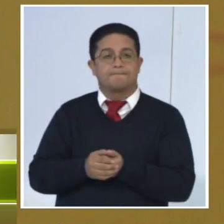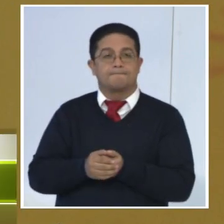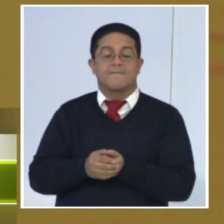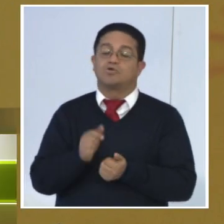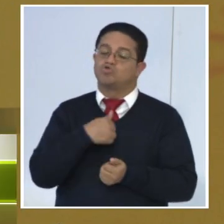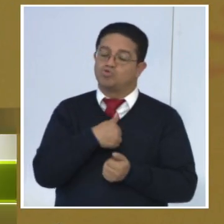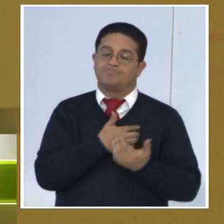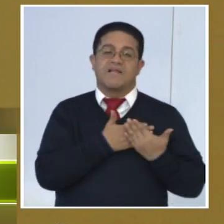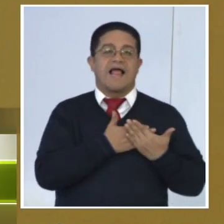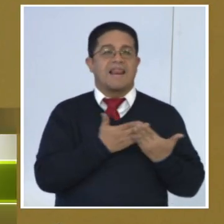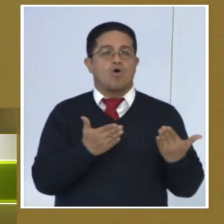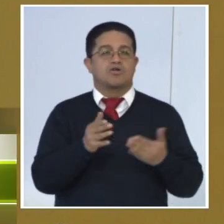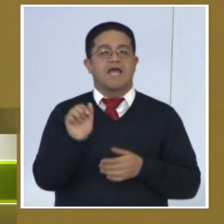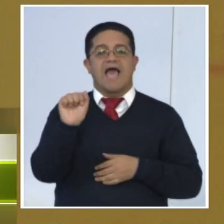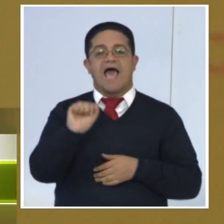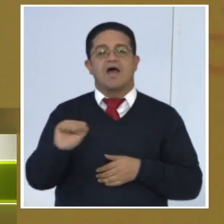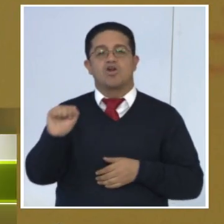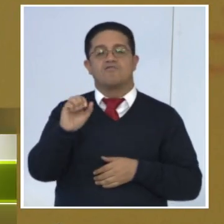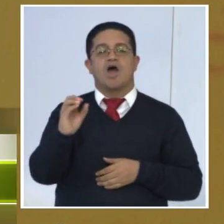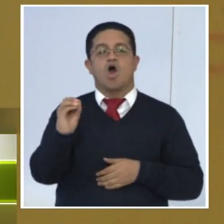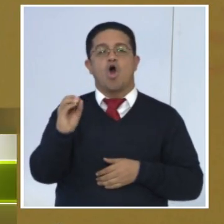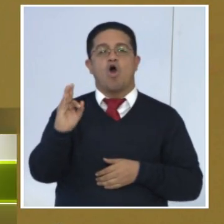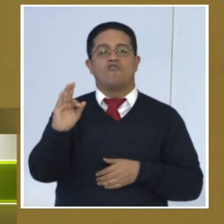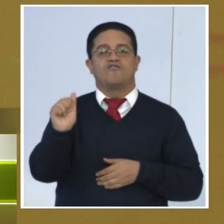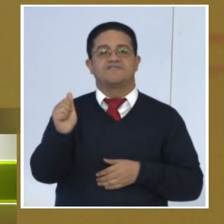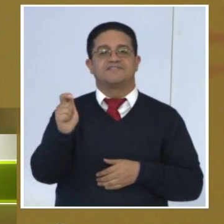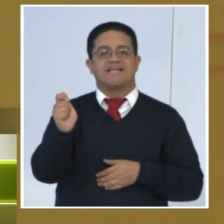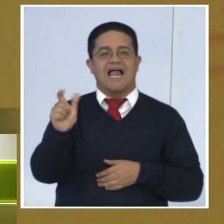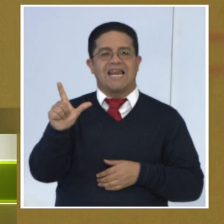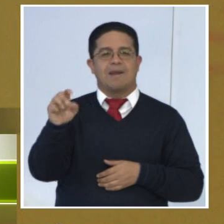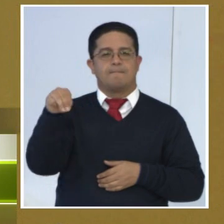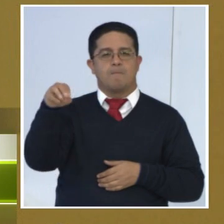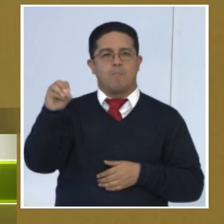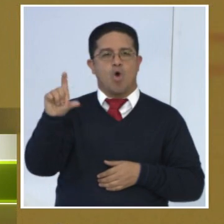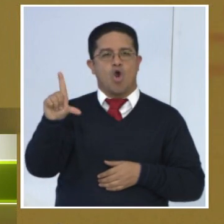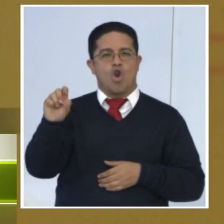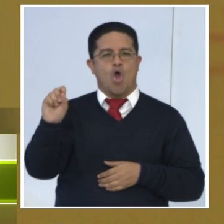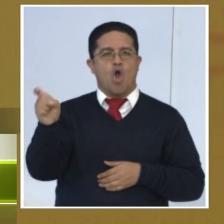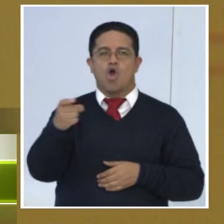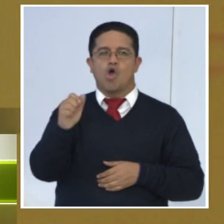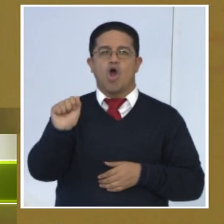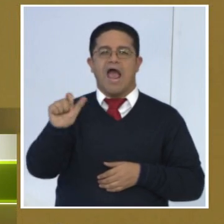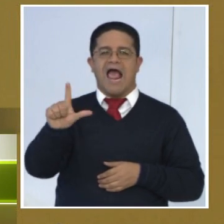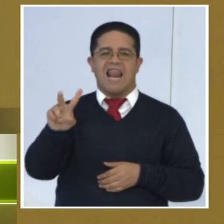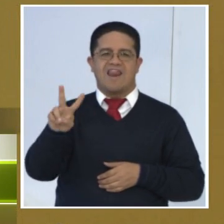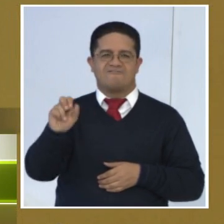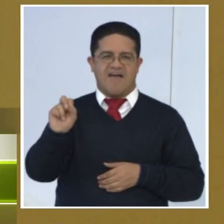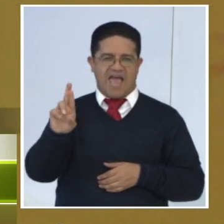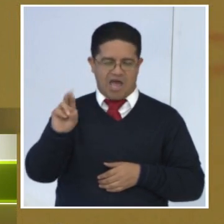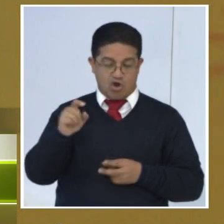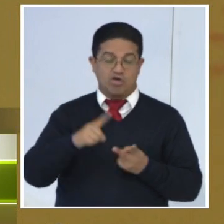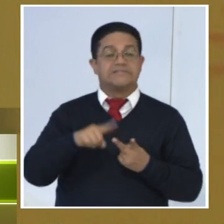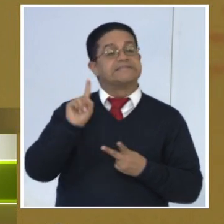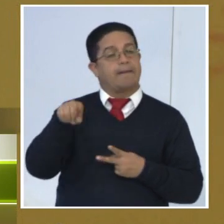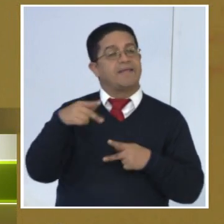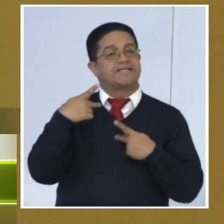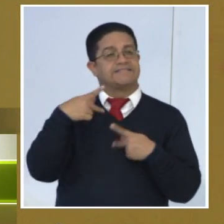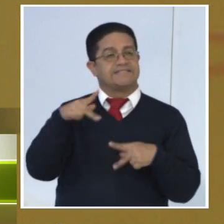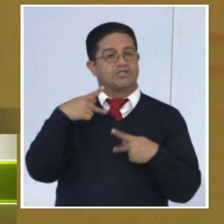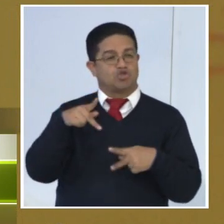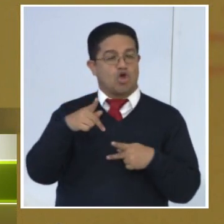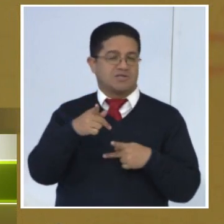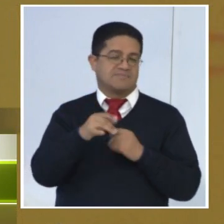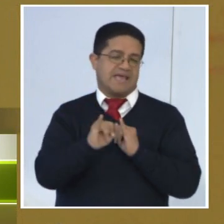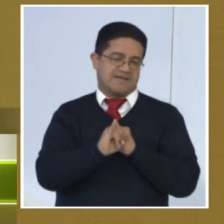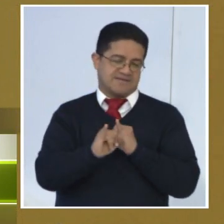a la orden, arroba oftalmólogo Álvaro, en mis redes sociales de Instagram. También por TikTok y la página